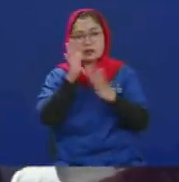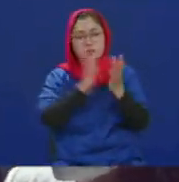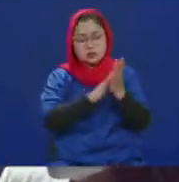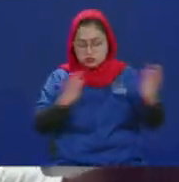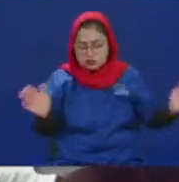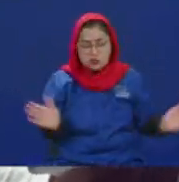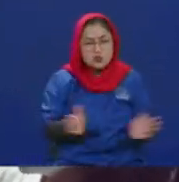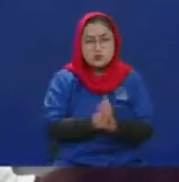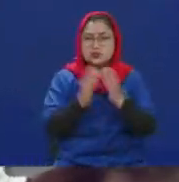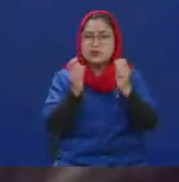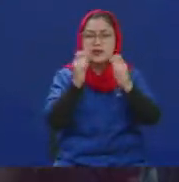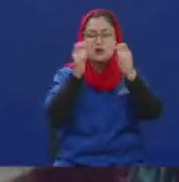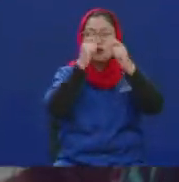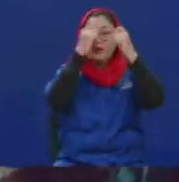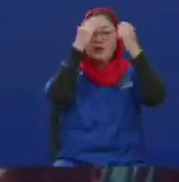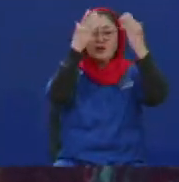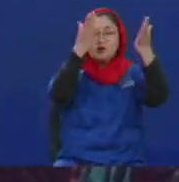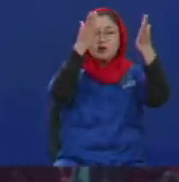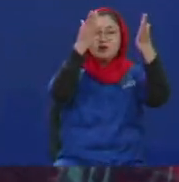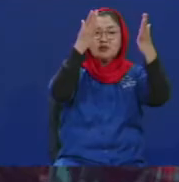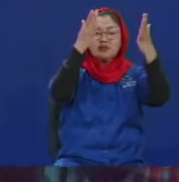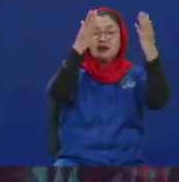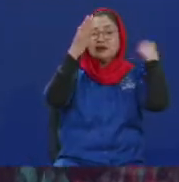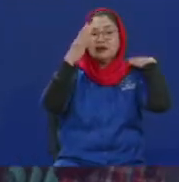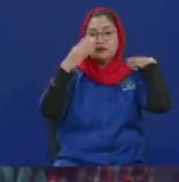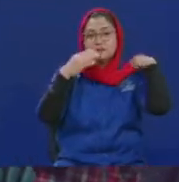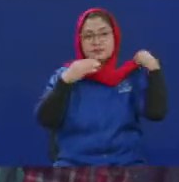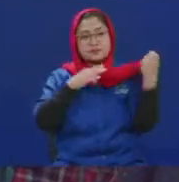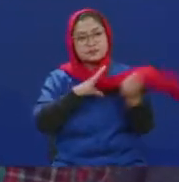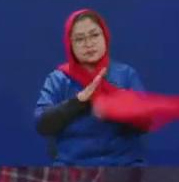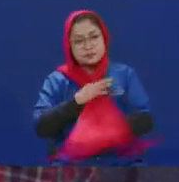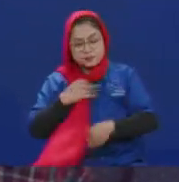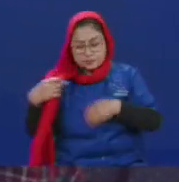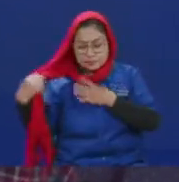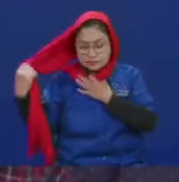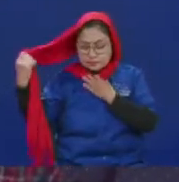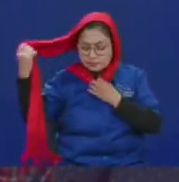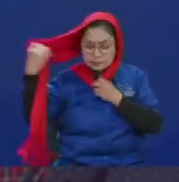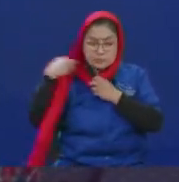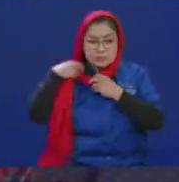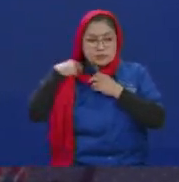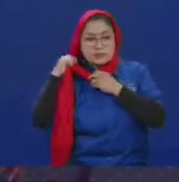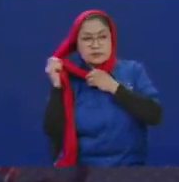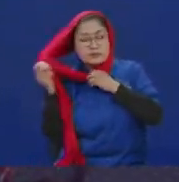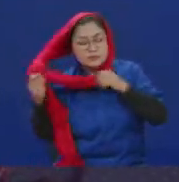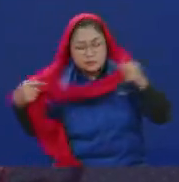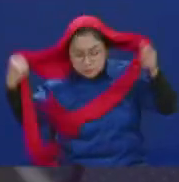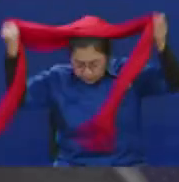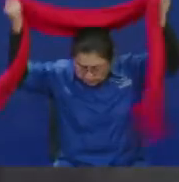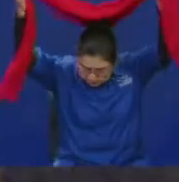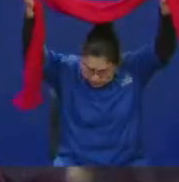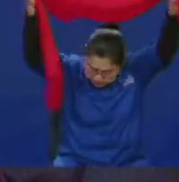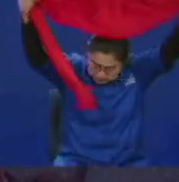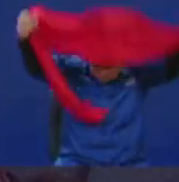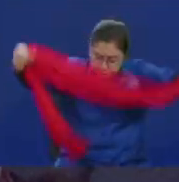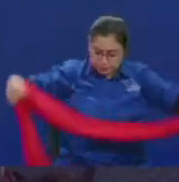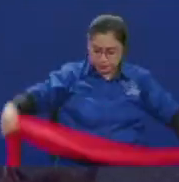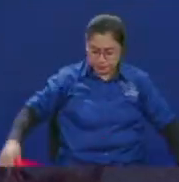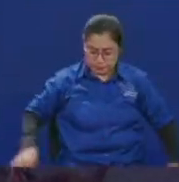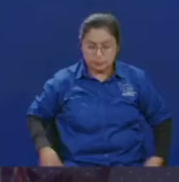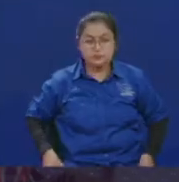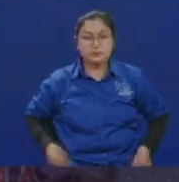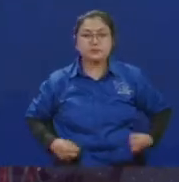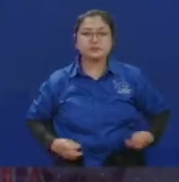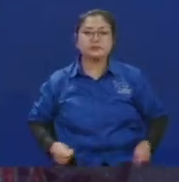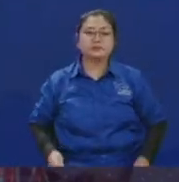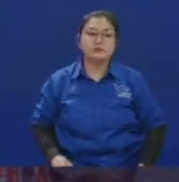Aleluya. Más fuerte al Rey que merece gloria, al Rey que merece la alabanza. Glorificamos su nombre.